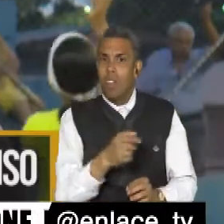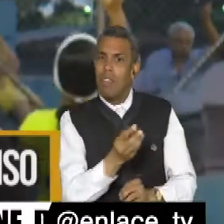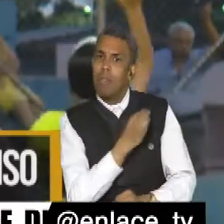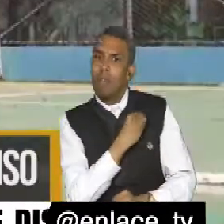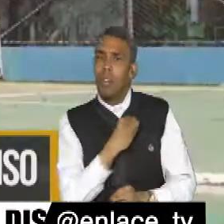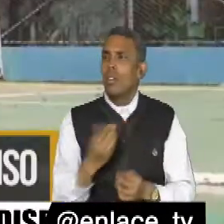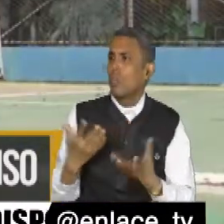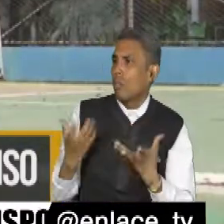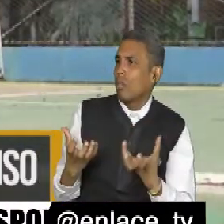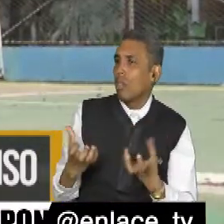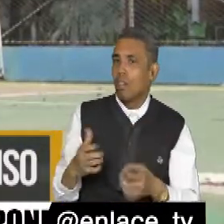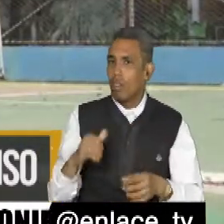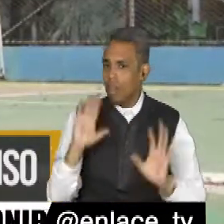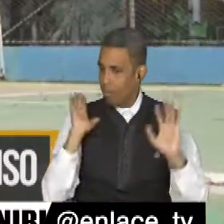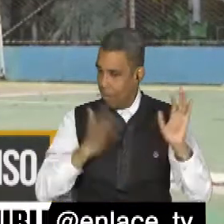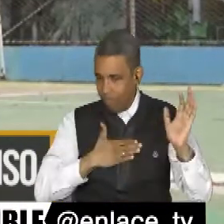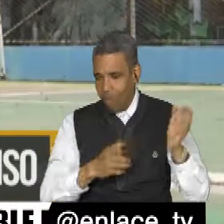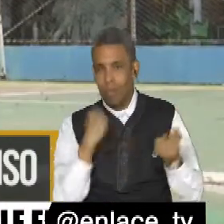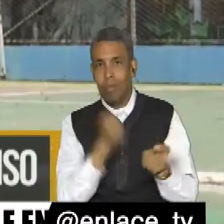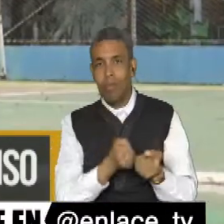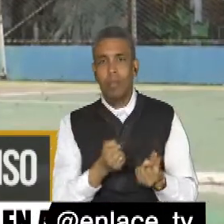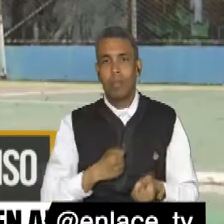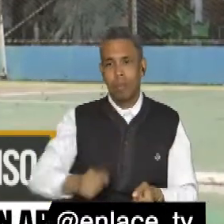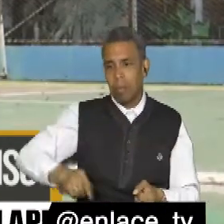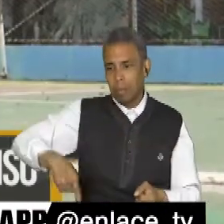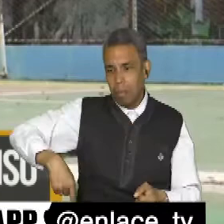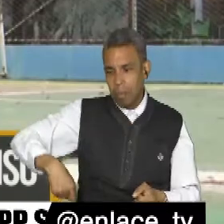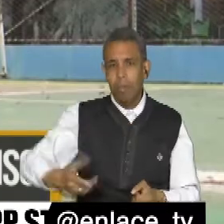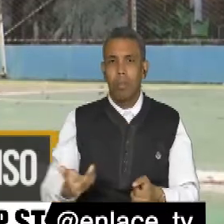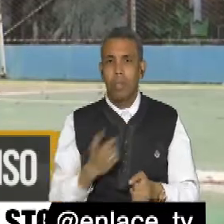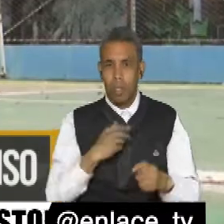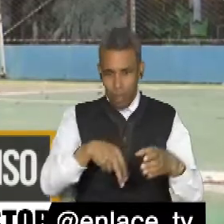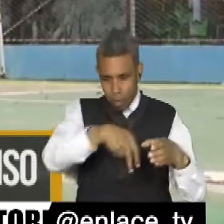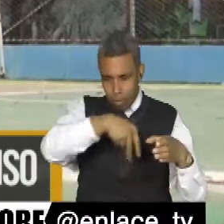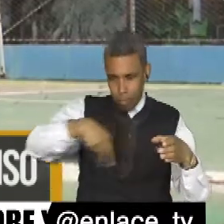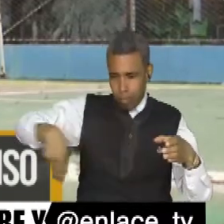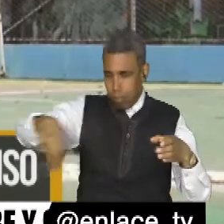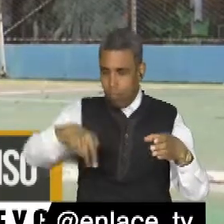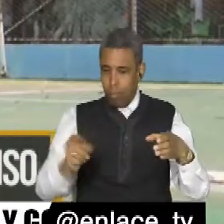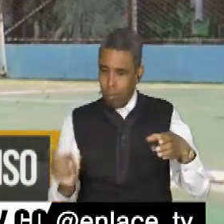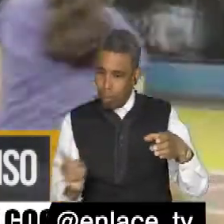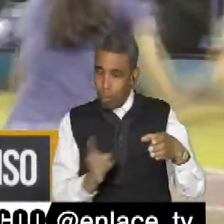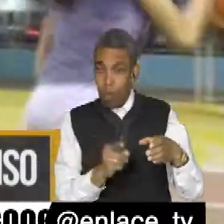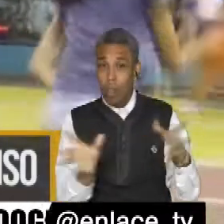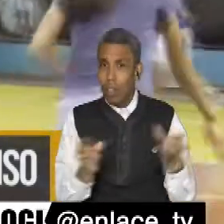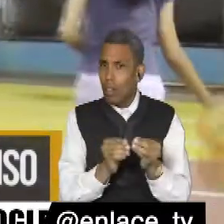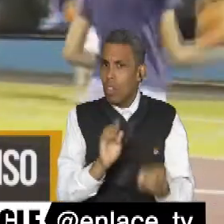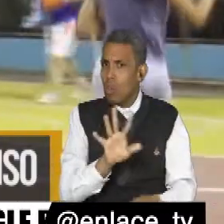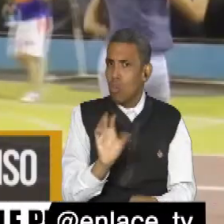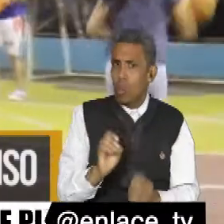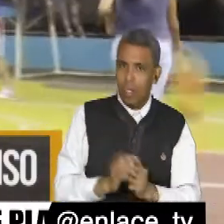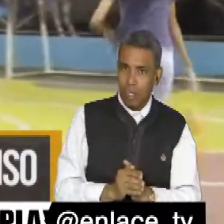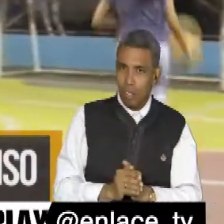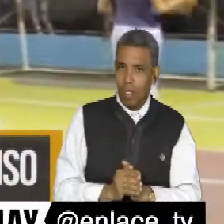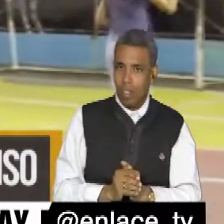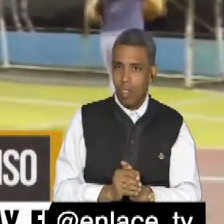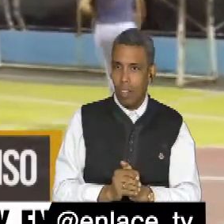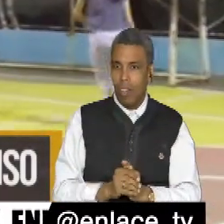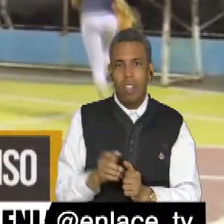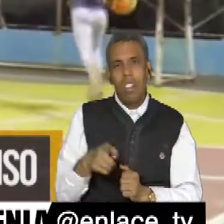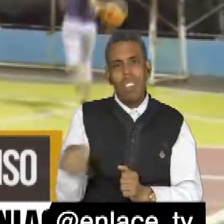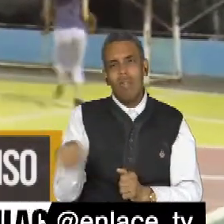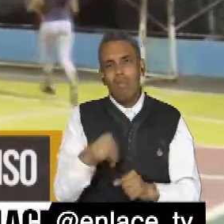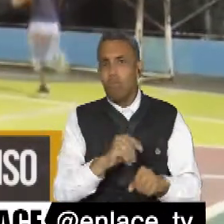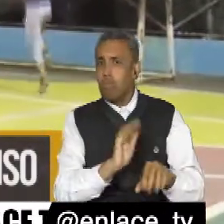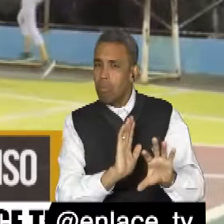otro deporte. La Escuela Deportiva de Baloncesto Los Ángeles tiene 40 niños con gran potencial. Muchos de sus deportistas son escogidos para participar en